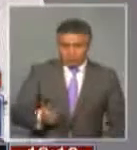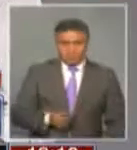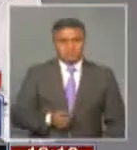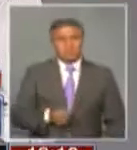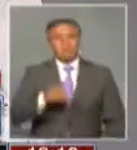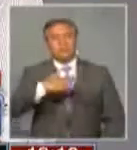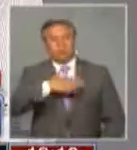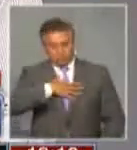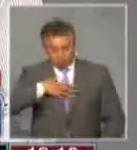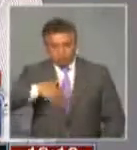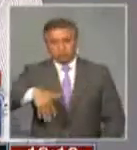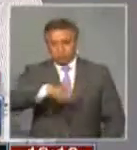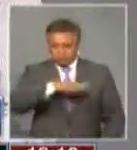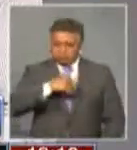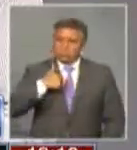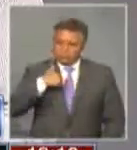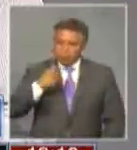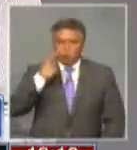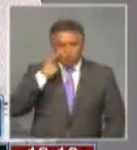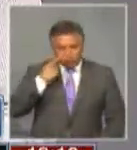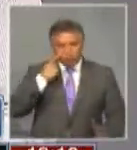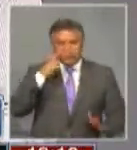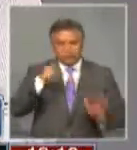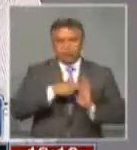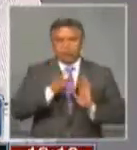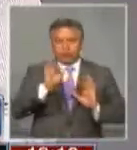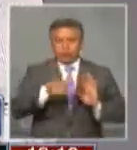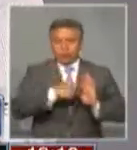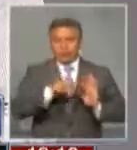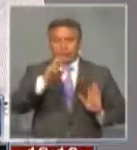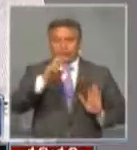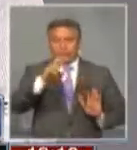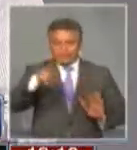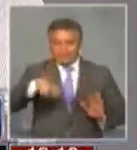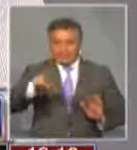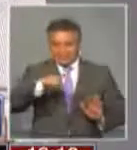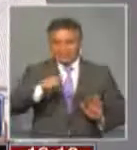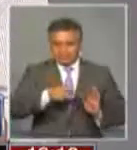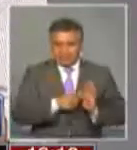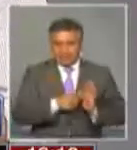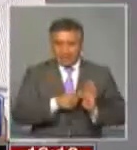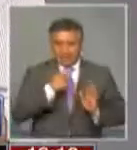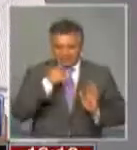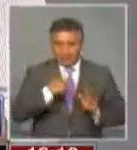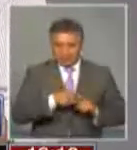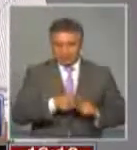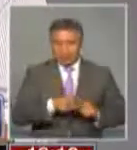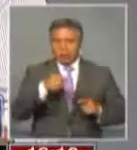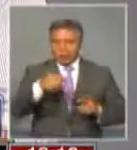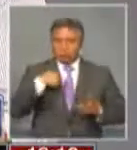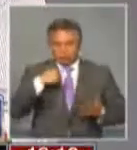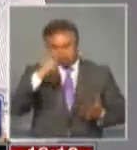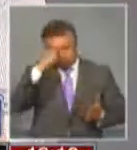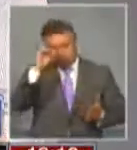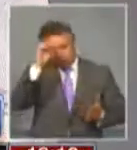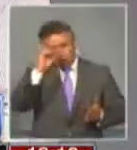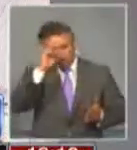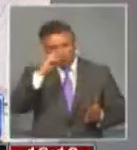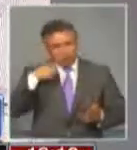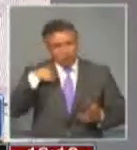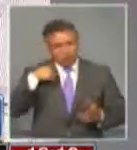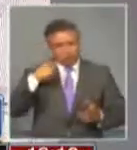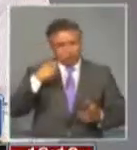A ver, nosotros hemos tenido conocimiento, como les digo, a través de la prensa de estos antecedentes. Y por lo que uno puede ver, si tuviera que dar una opinión técnica,